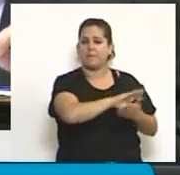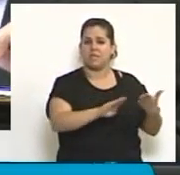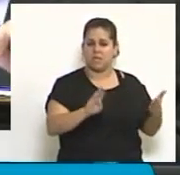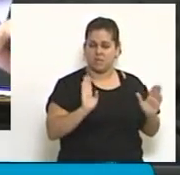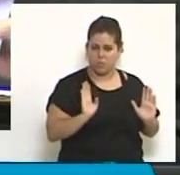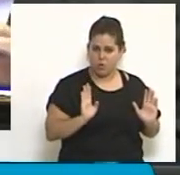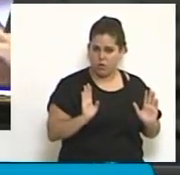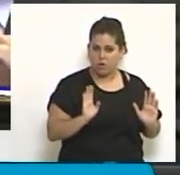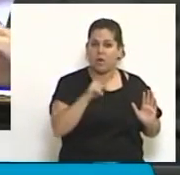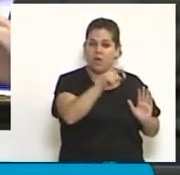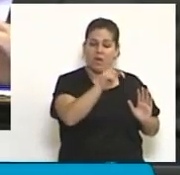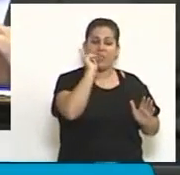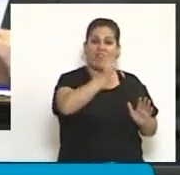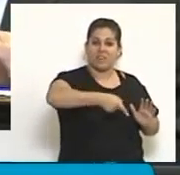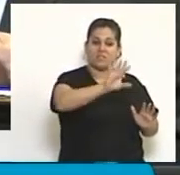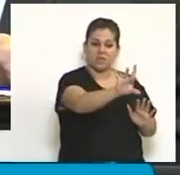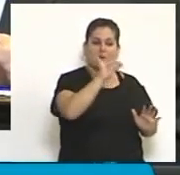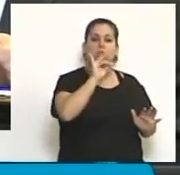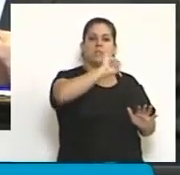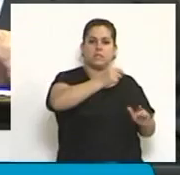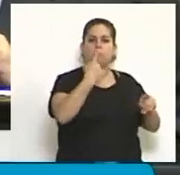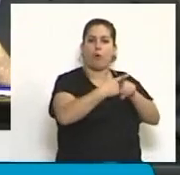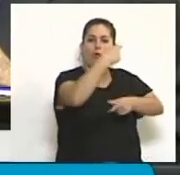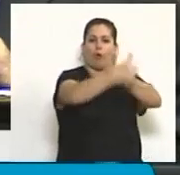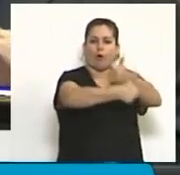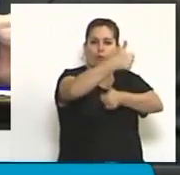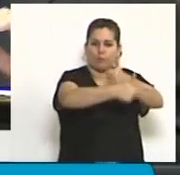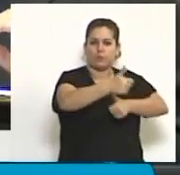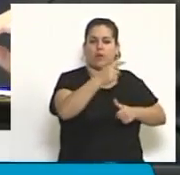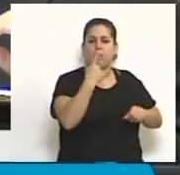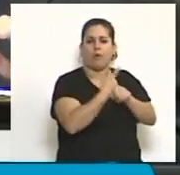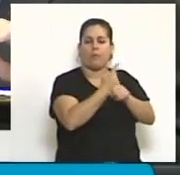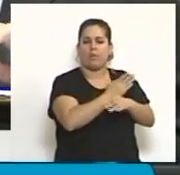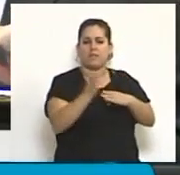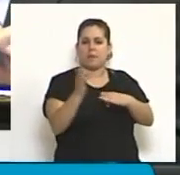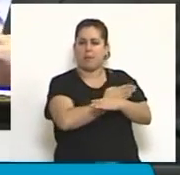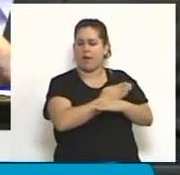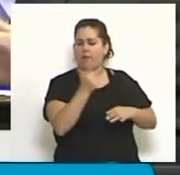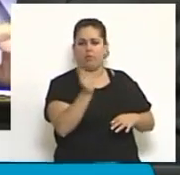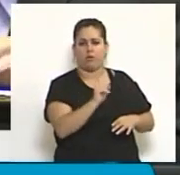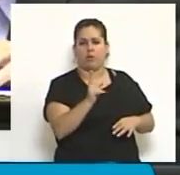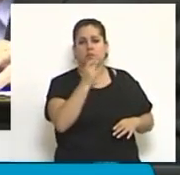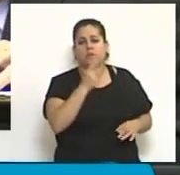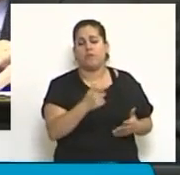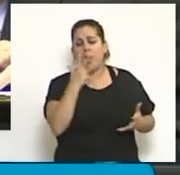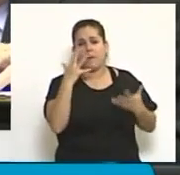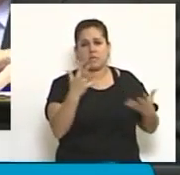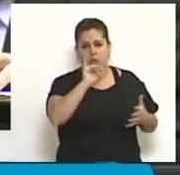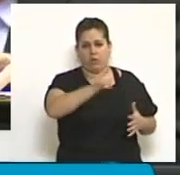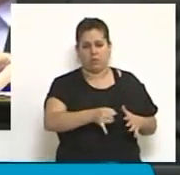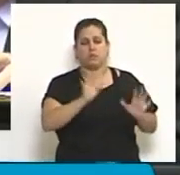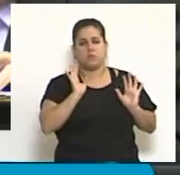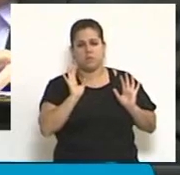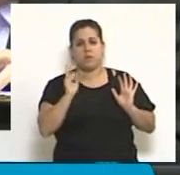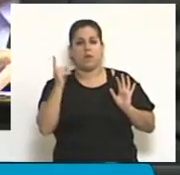Administrativas, quien será designado por concurso para ese cargo y no podrá ser separado de él salvo por motivos previstos en este proyecto.